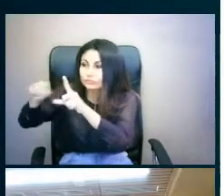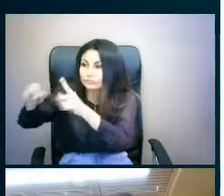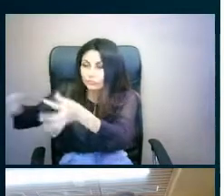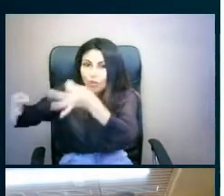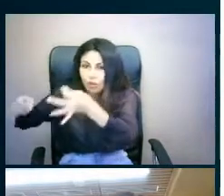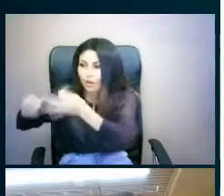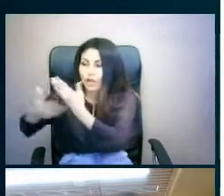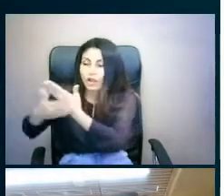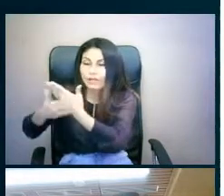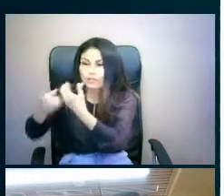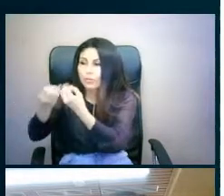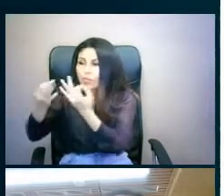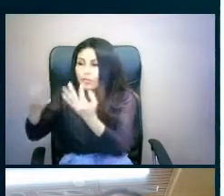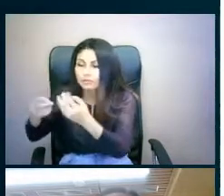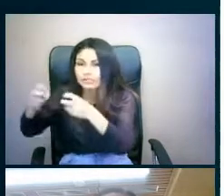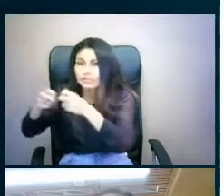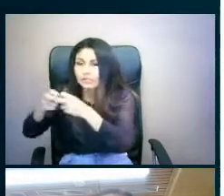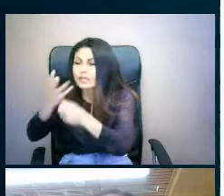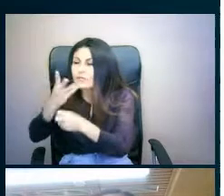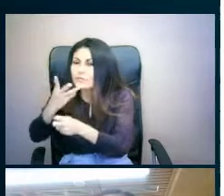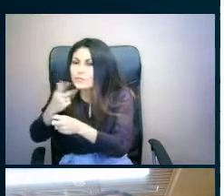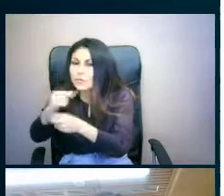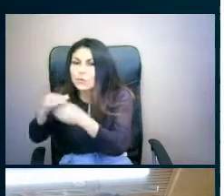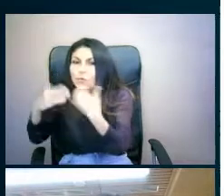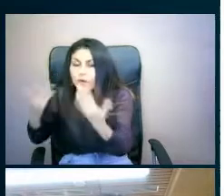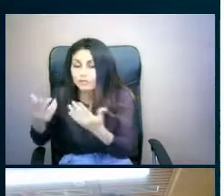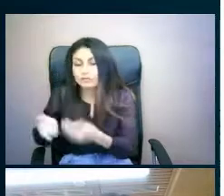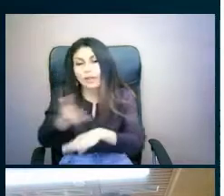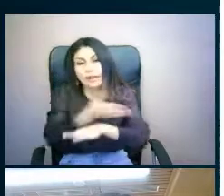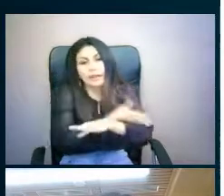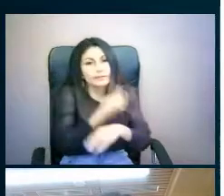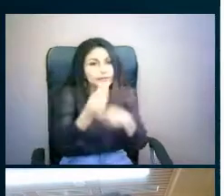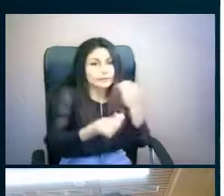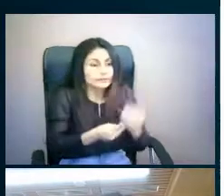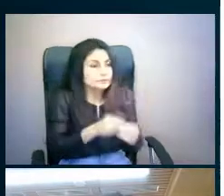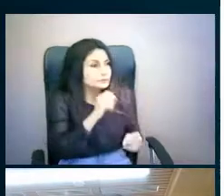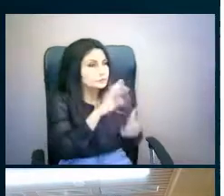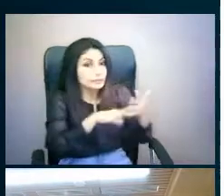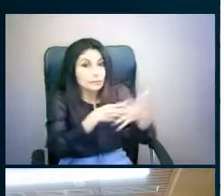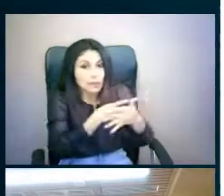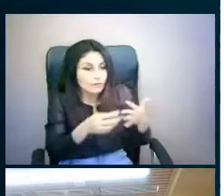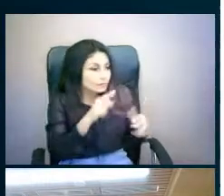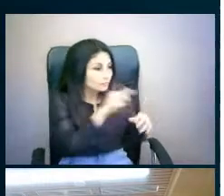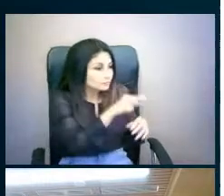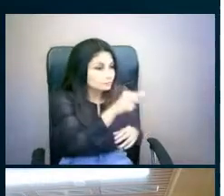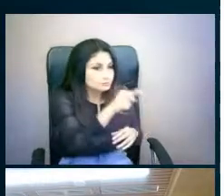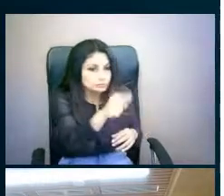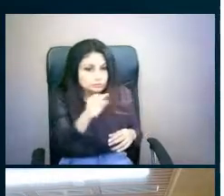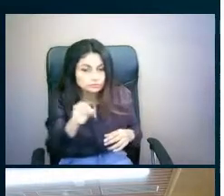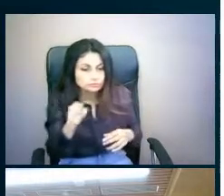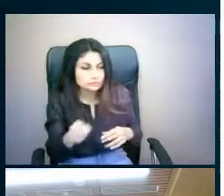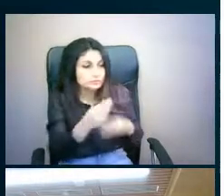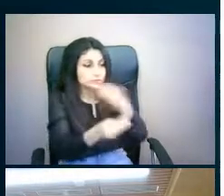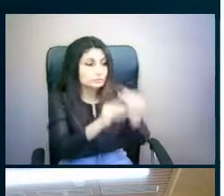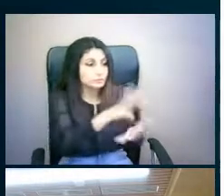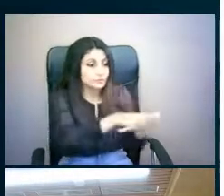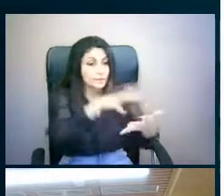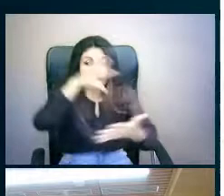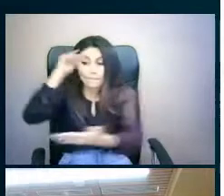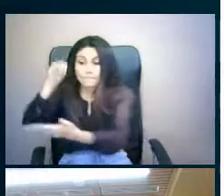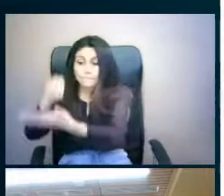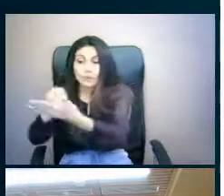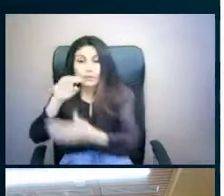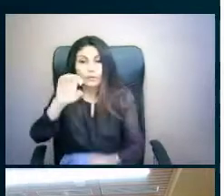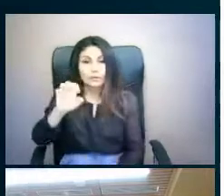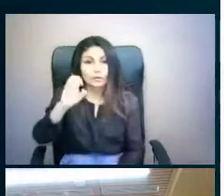realizaba este análisis antes. Era necesario recopilar información de distintas tablas y colocar fórmulas en Excel para obtener un